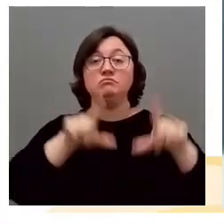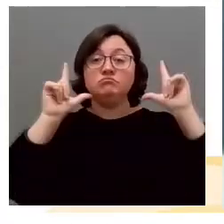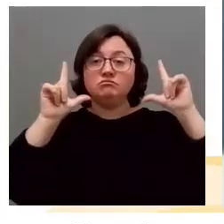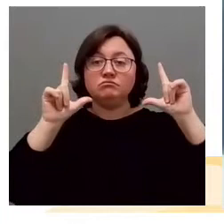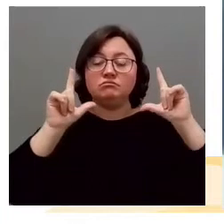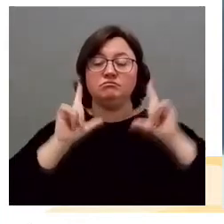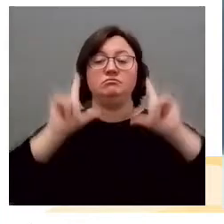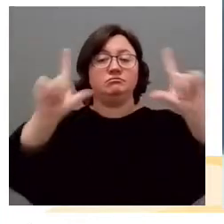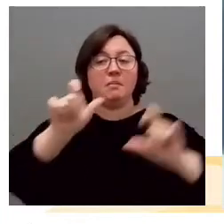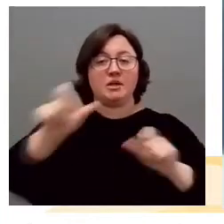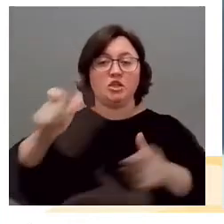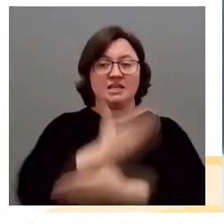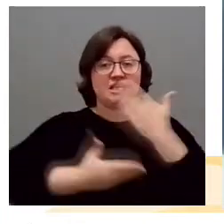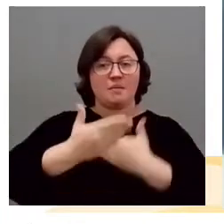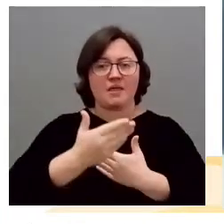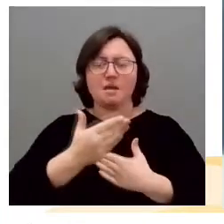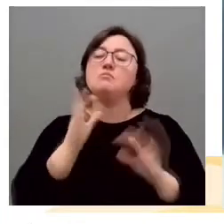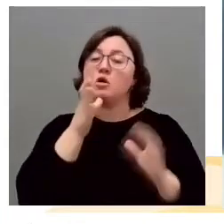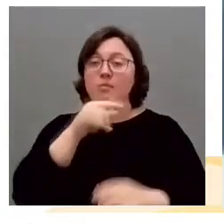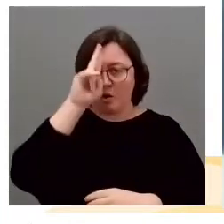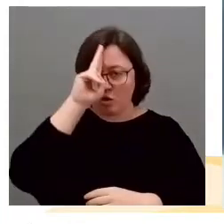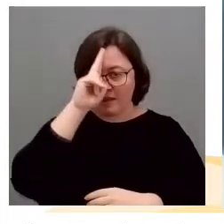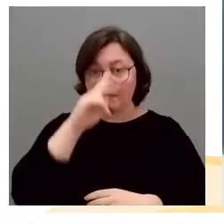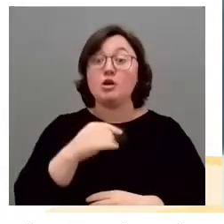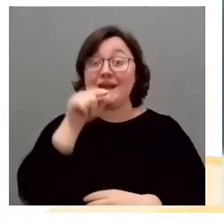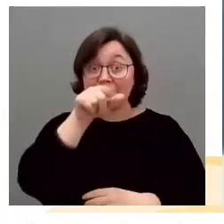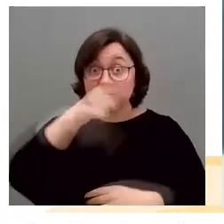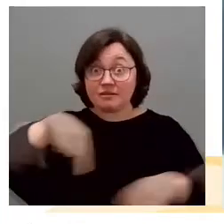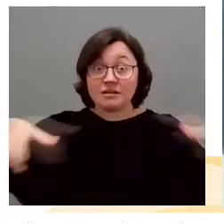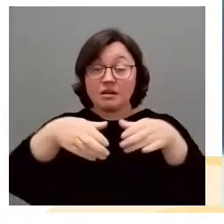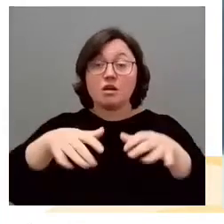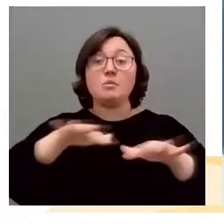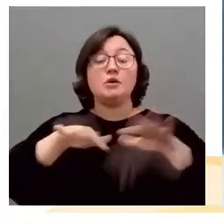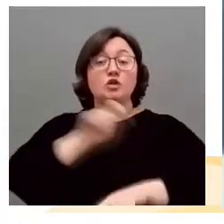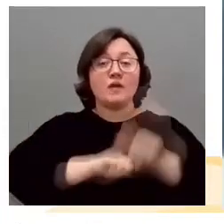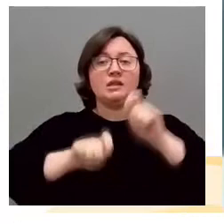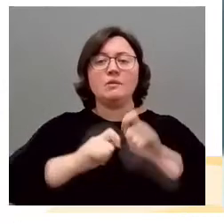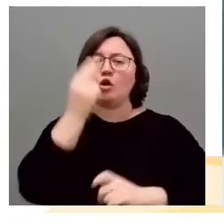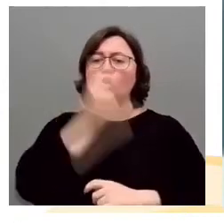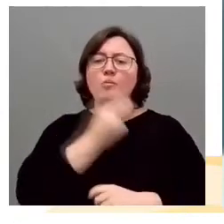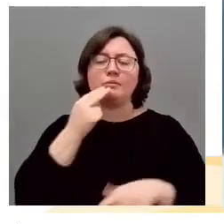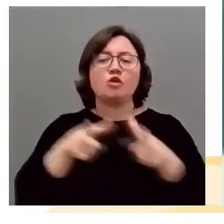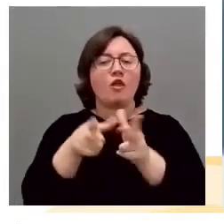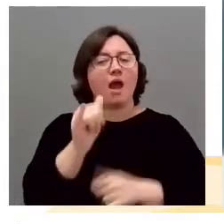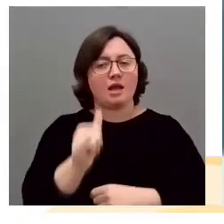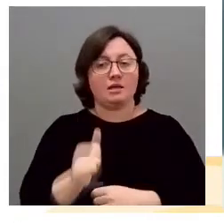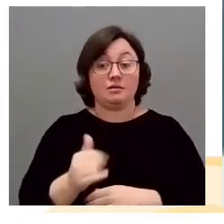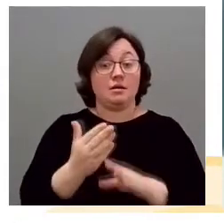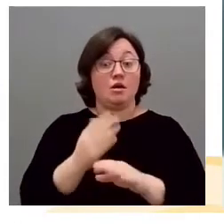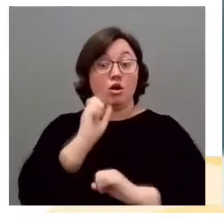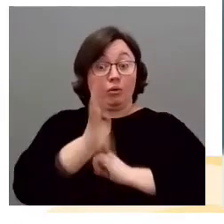tienen compromiso social. Antes del coronavirus, las